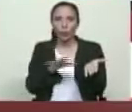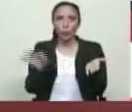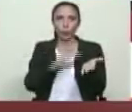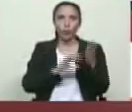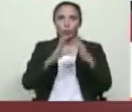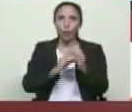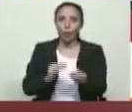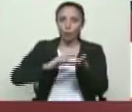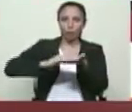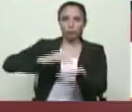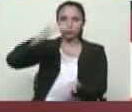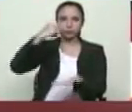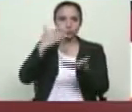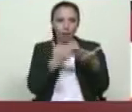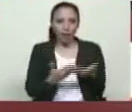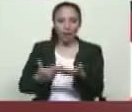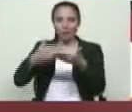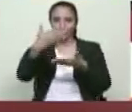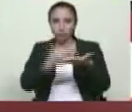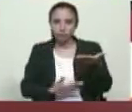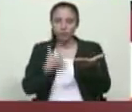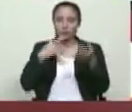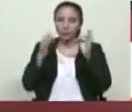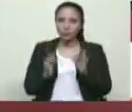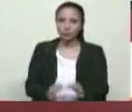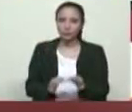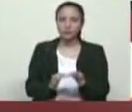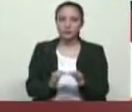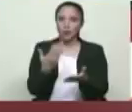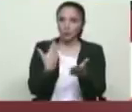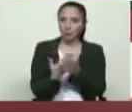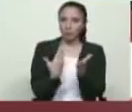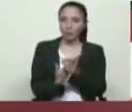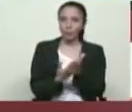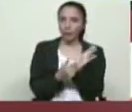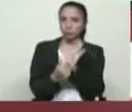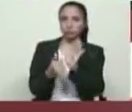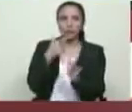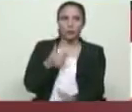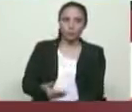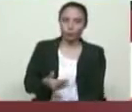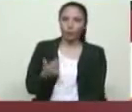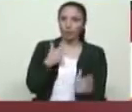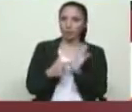documentos que yo he estudiado a profundidad, todos estos documentos, convertirlo en prioridades.